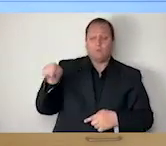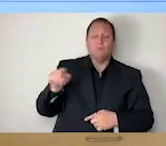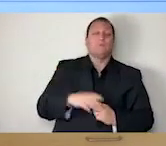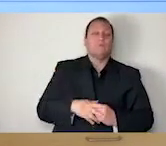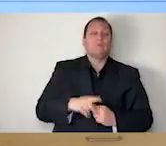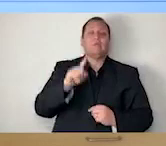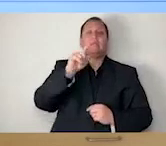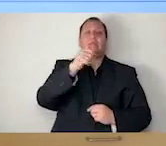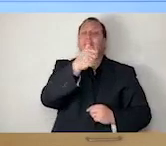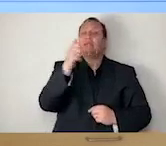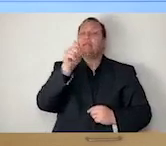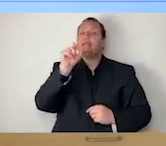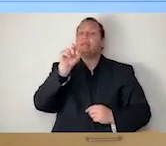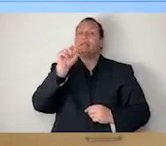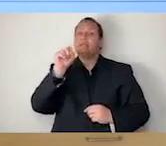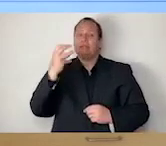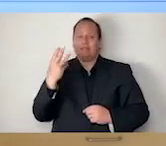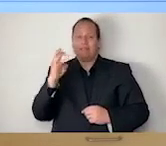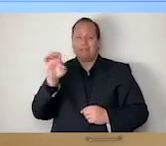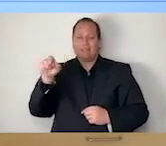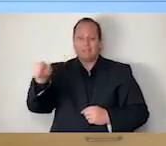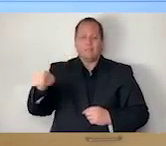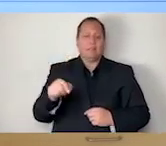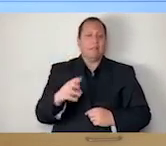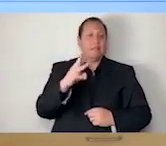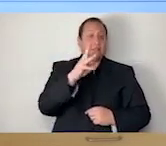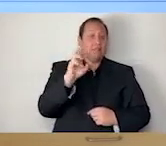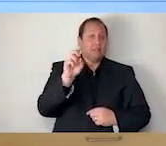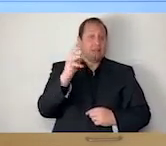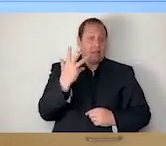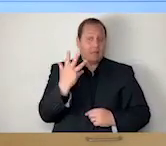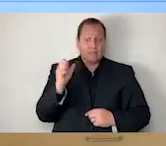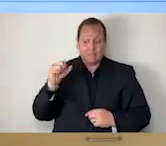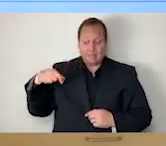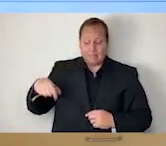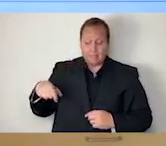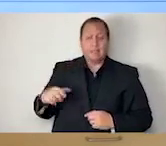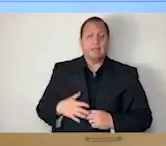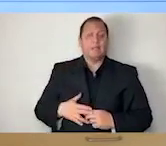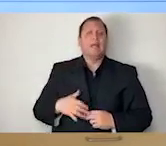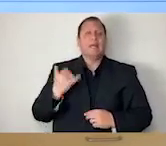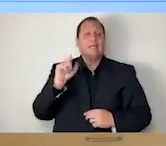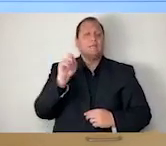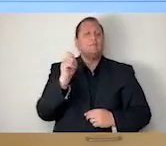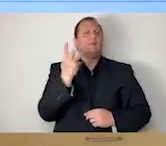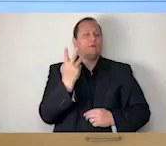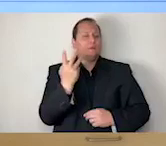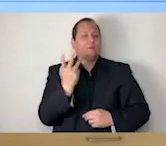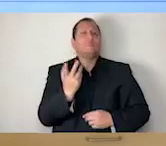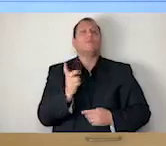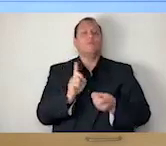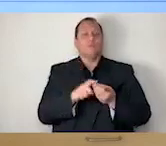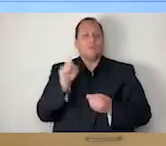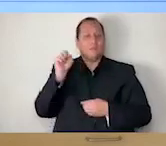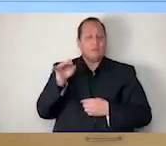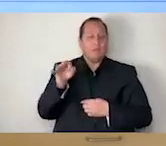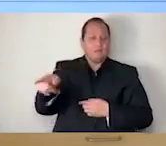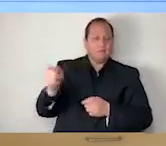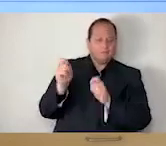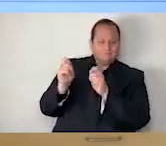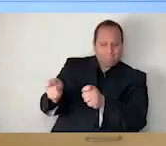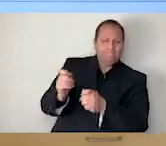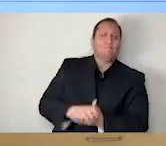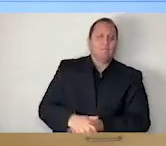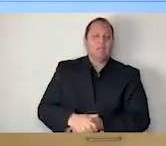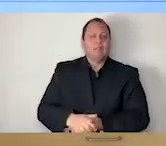rosarito 663 en ensenada 335 esan keating y 24 en san felipe